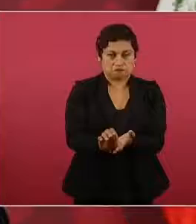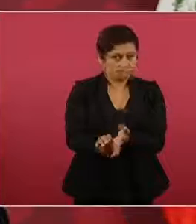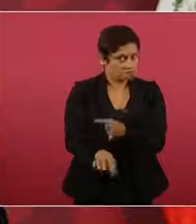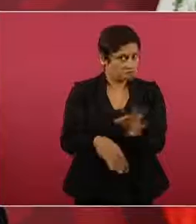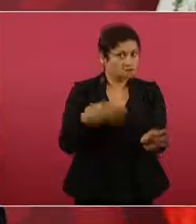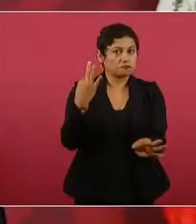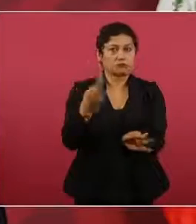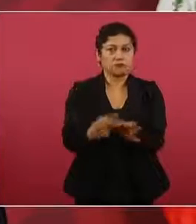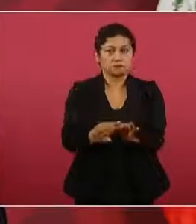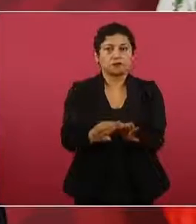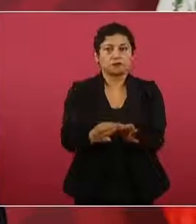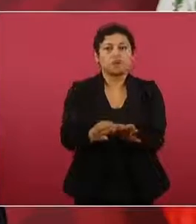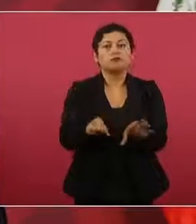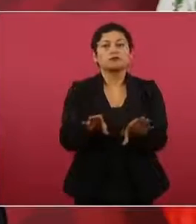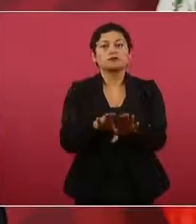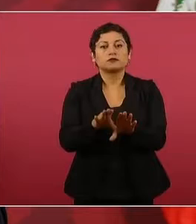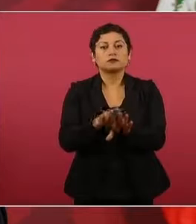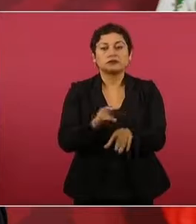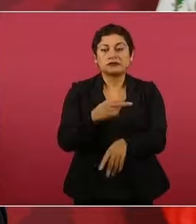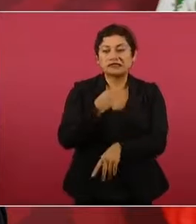no hay recortes.